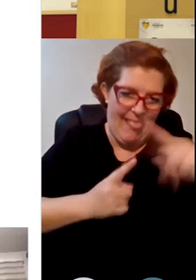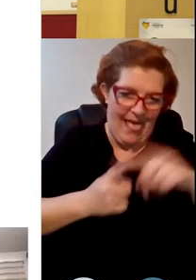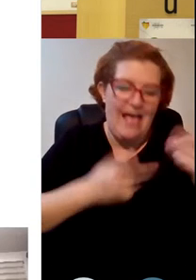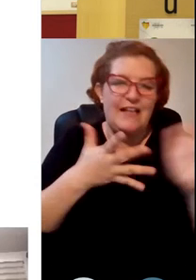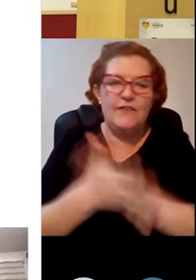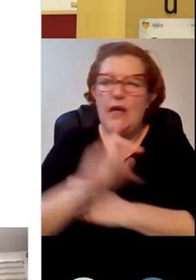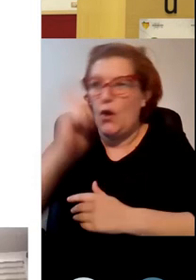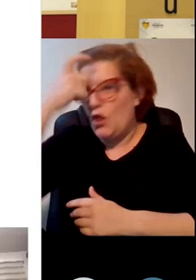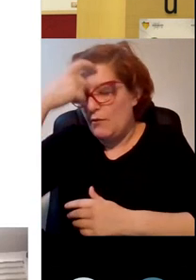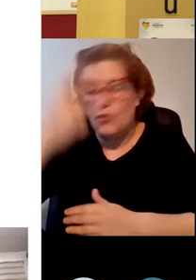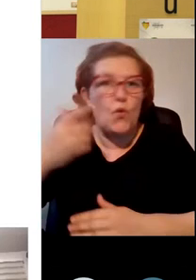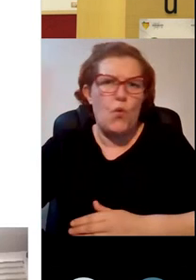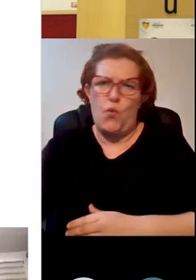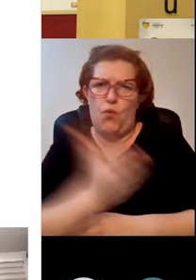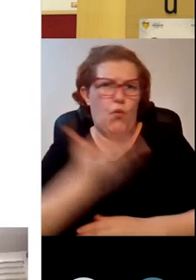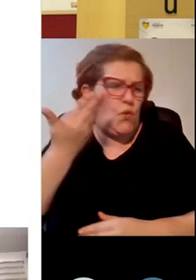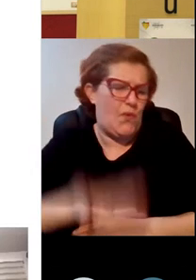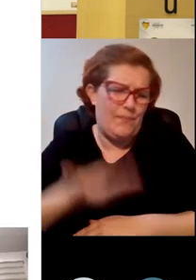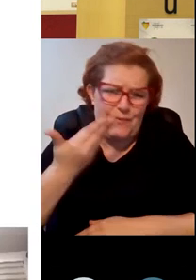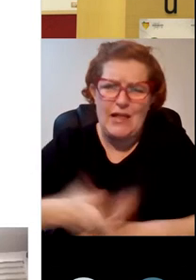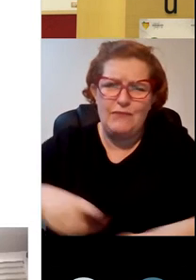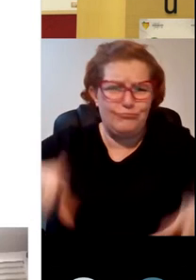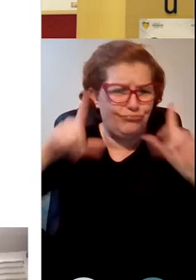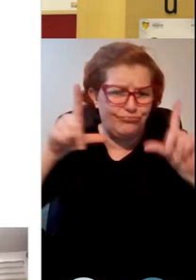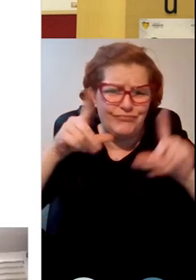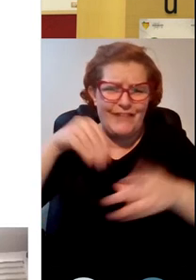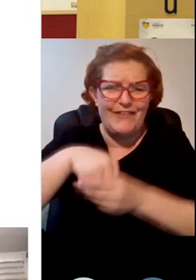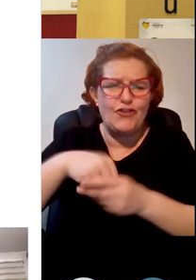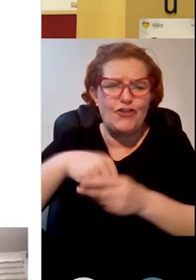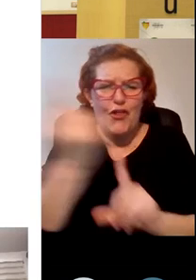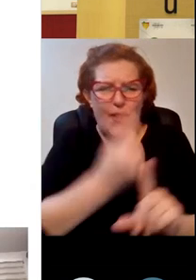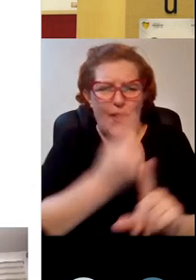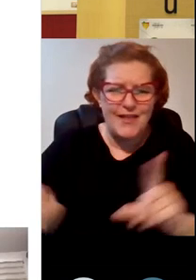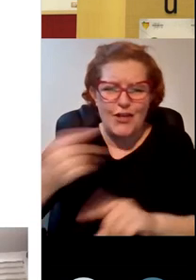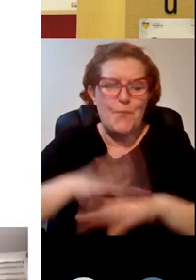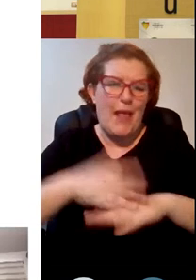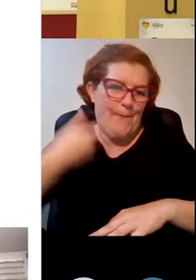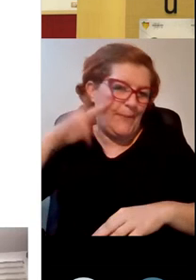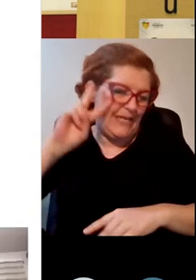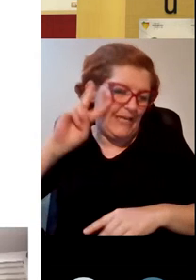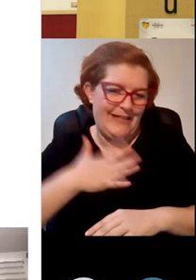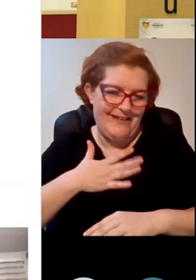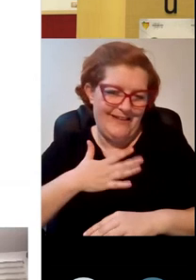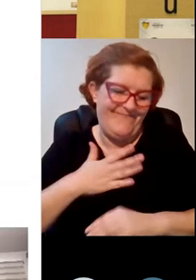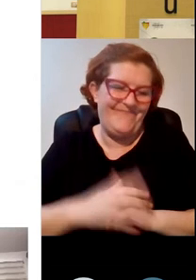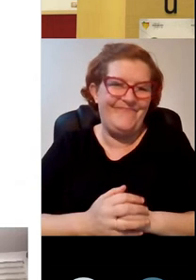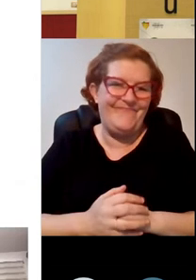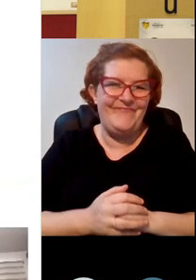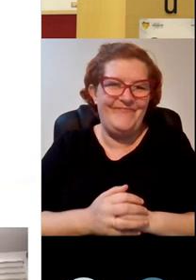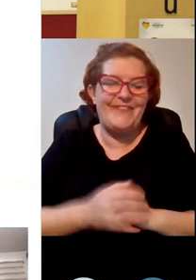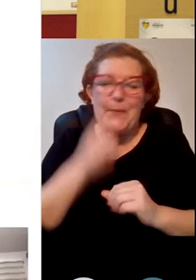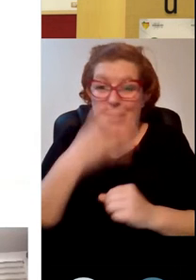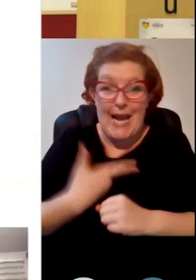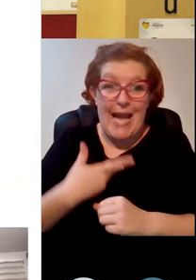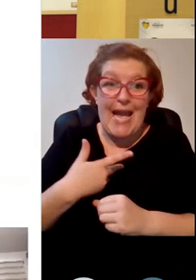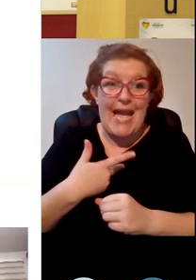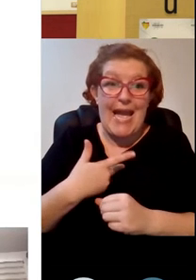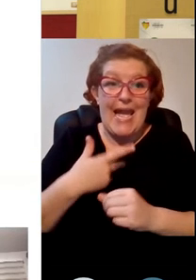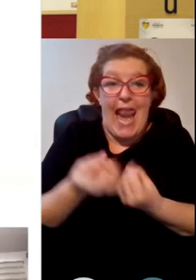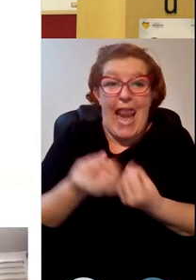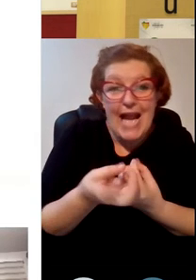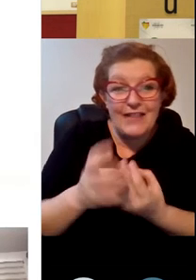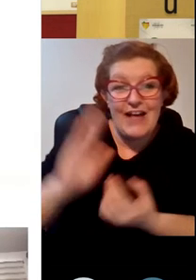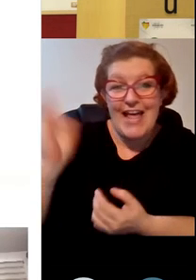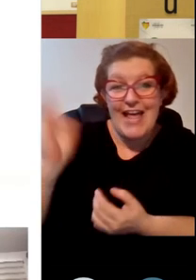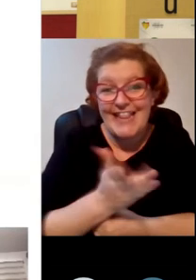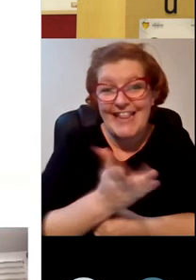absolutamente troncal no había absolutamente central en el diseño de esta experiencia bien cuando hablamos de narrativa transmedia hablamos de